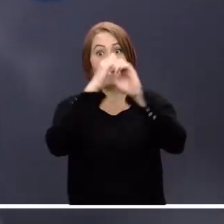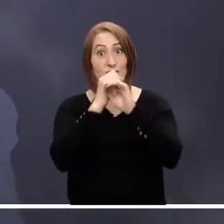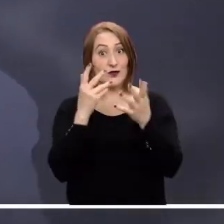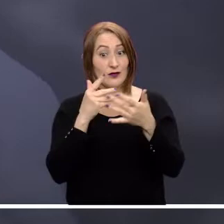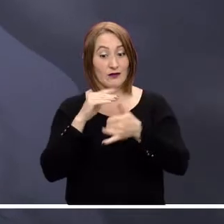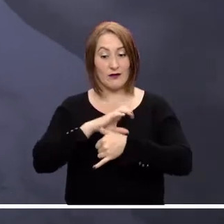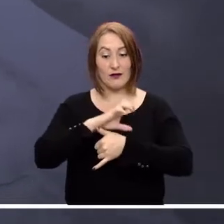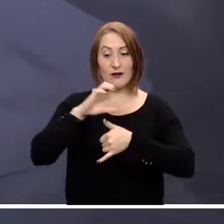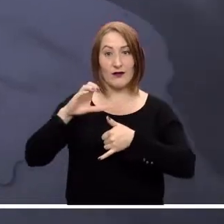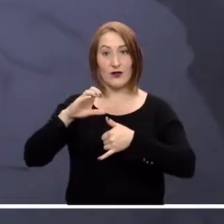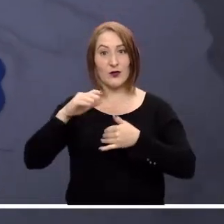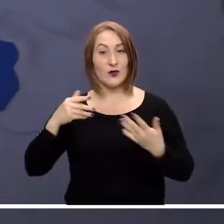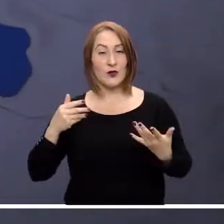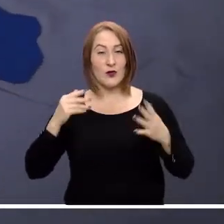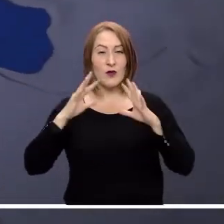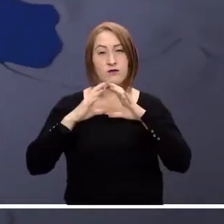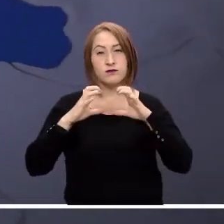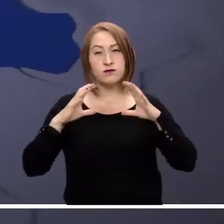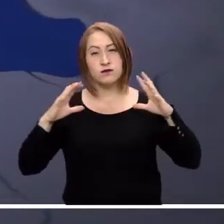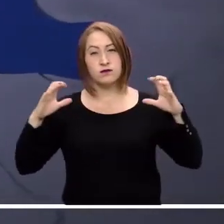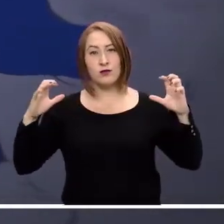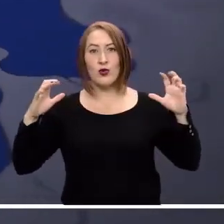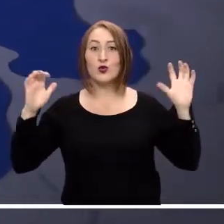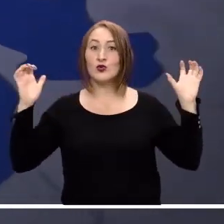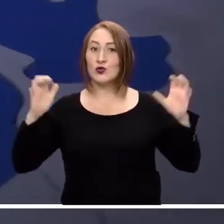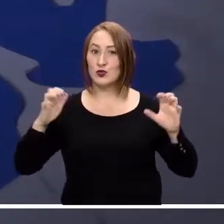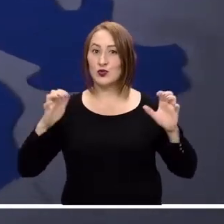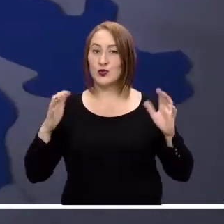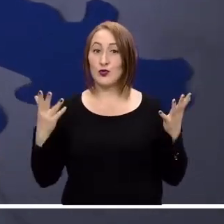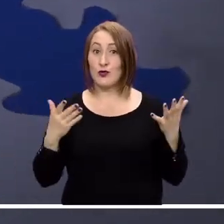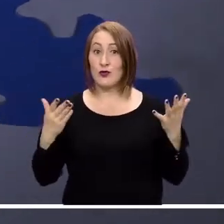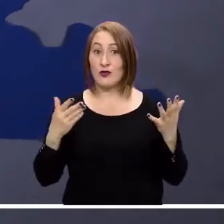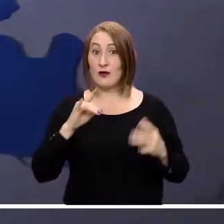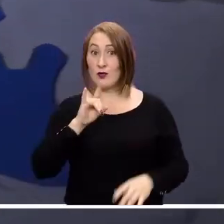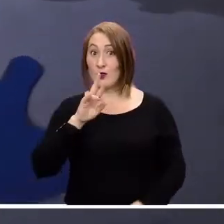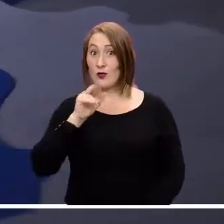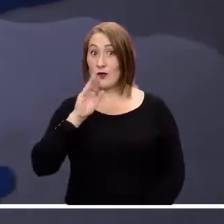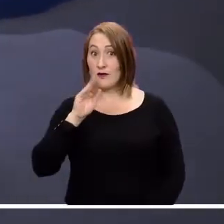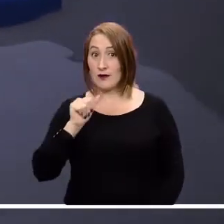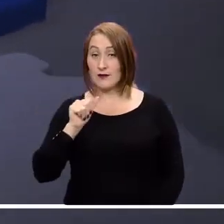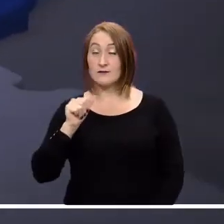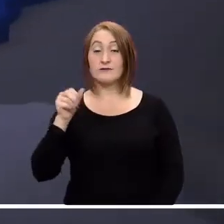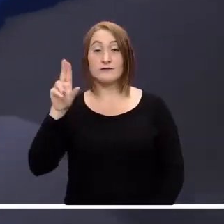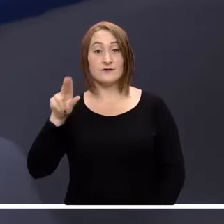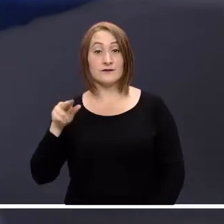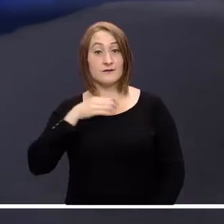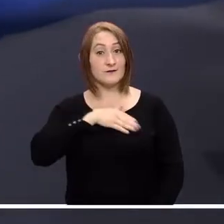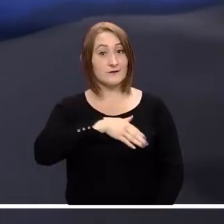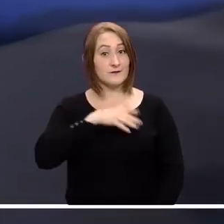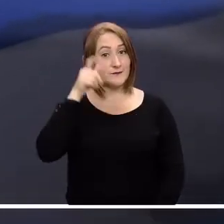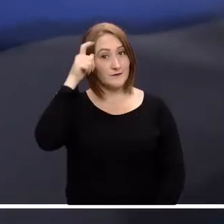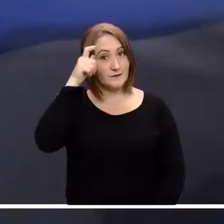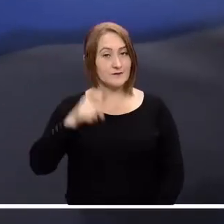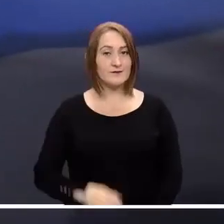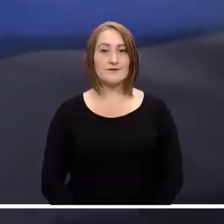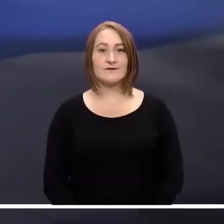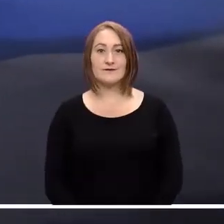colombiano, donde la nubosidad parcial prevista podrá provocar lluvias en el Golfo de Urabá, Sucre, Bolívar y Córdoba.